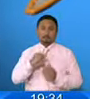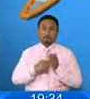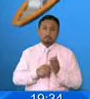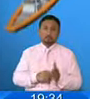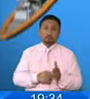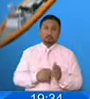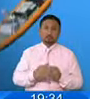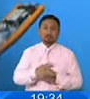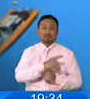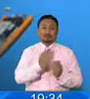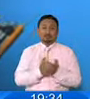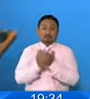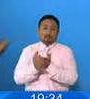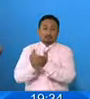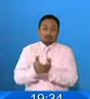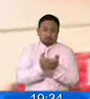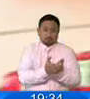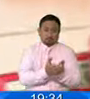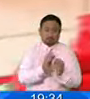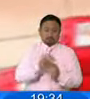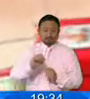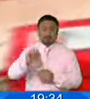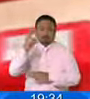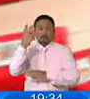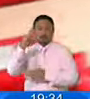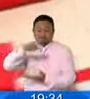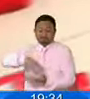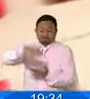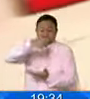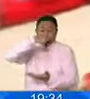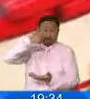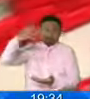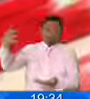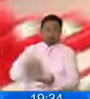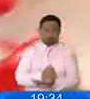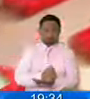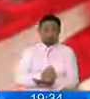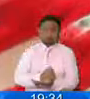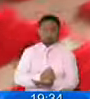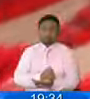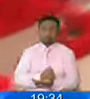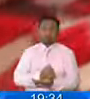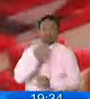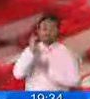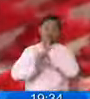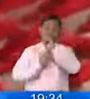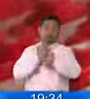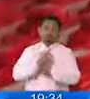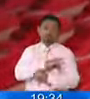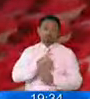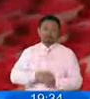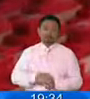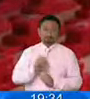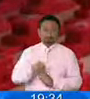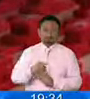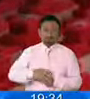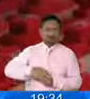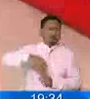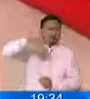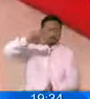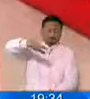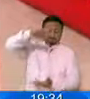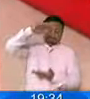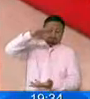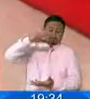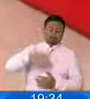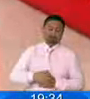los puertos marítimos. Este es el segundo cargamento de droga incautado al narcotráfico internacional y el mayor en lo que va del